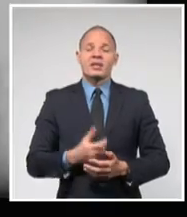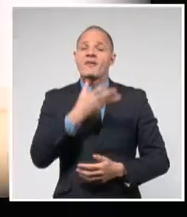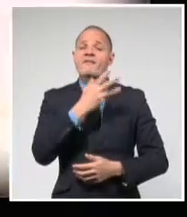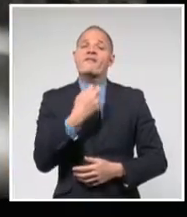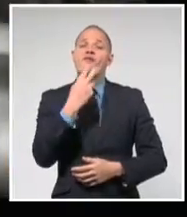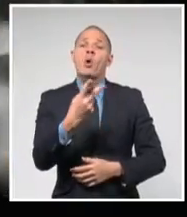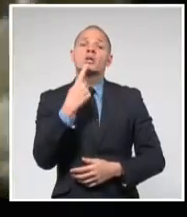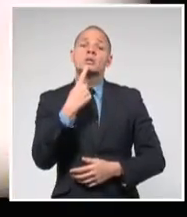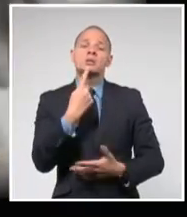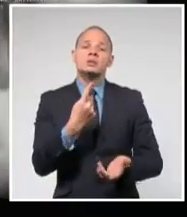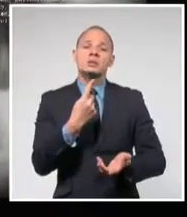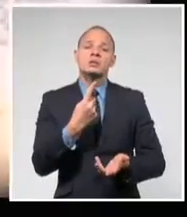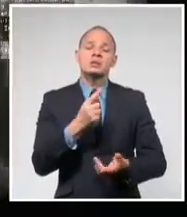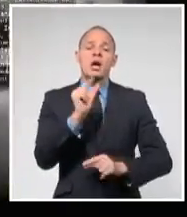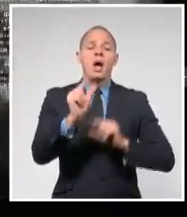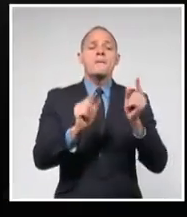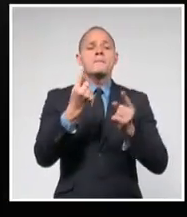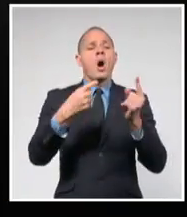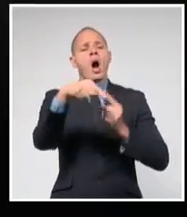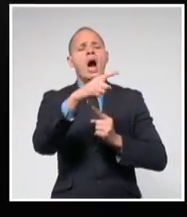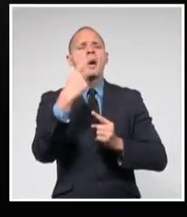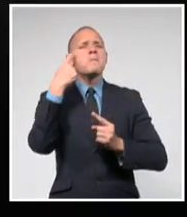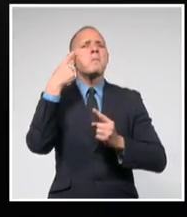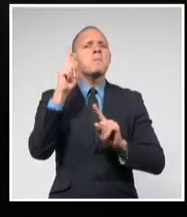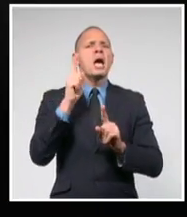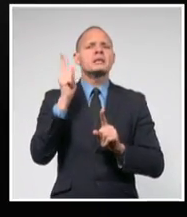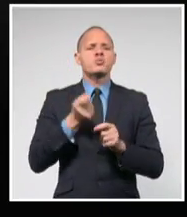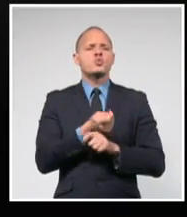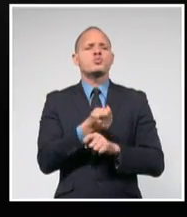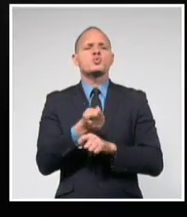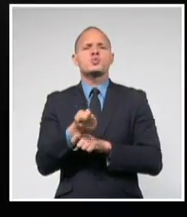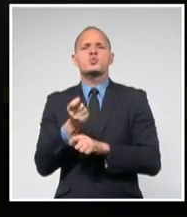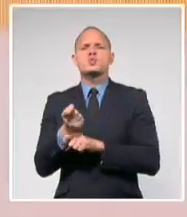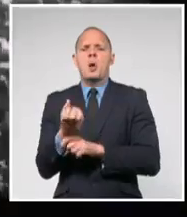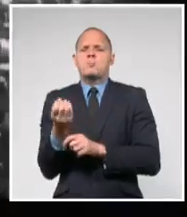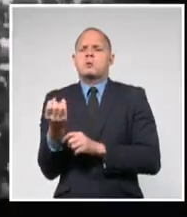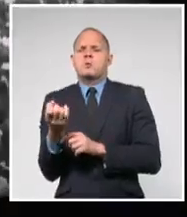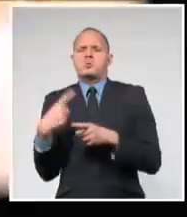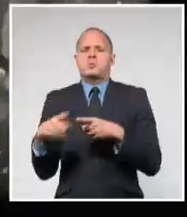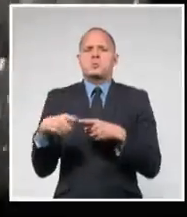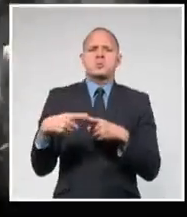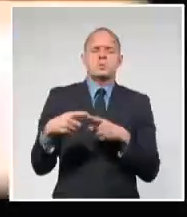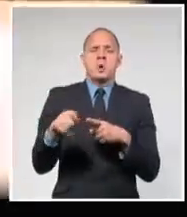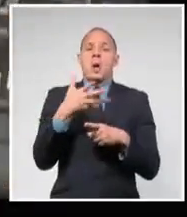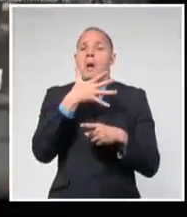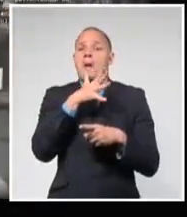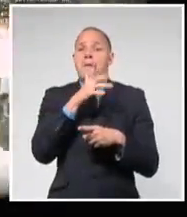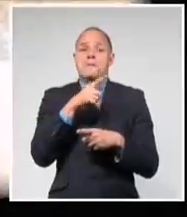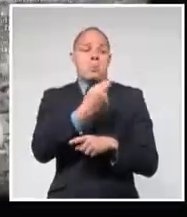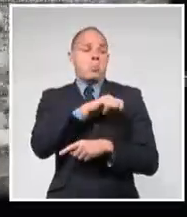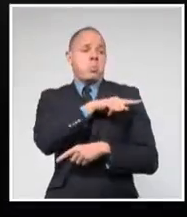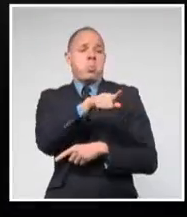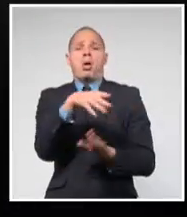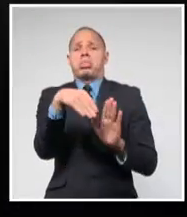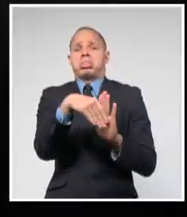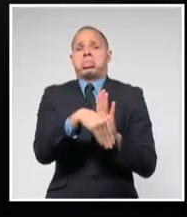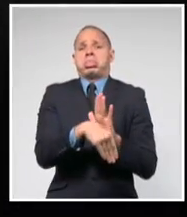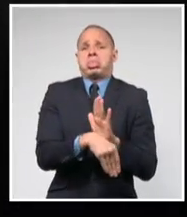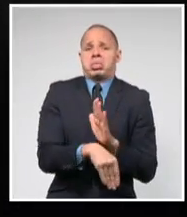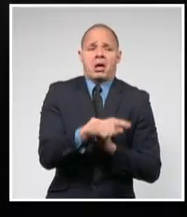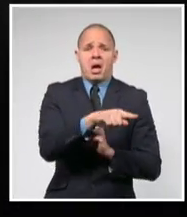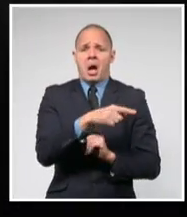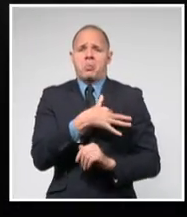aunque sembrando mentiras y calumnias por doquier, iban a desacreditar a nuestro pueblo,